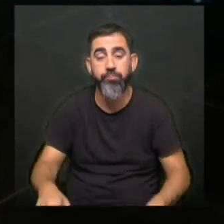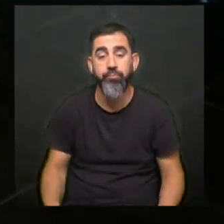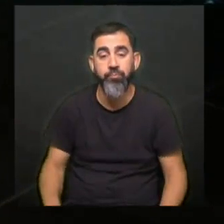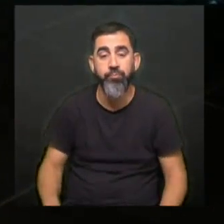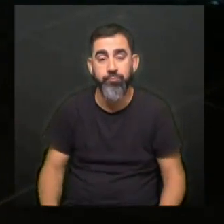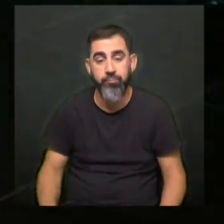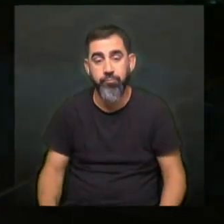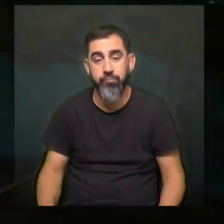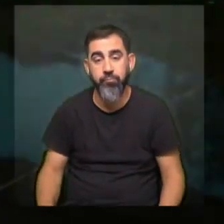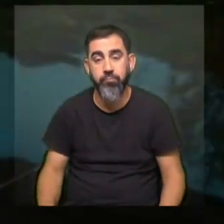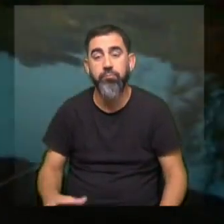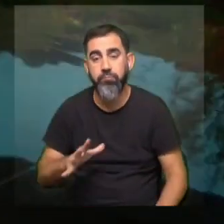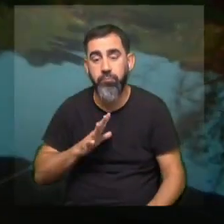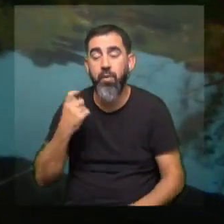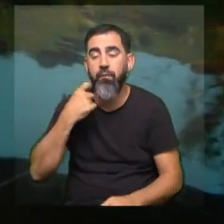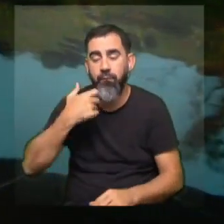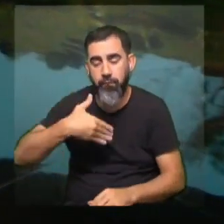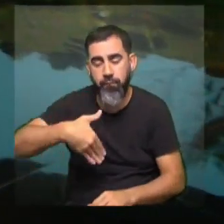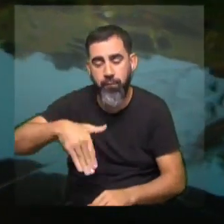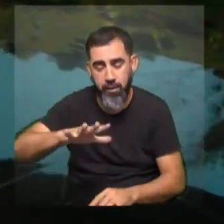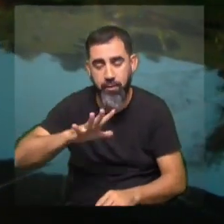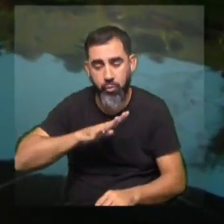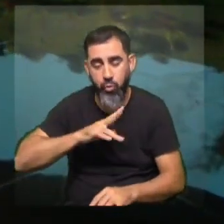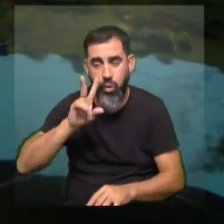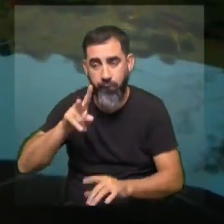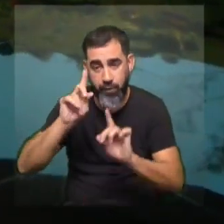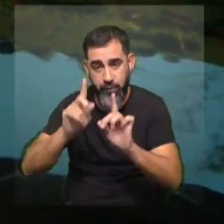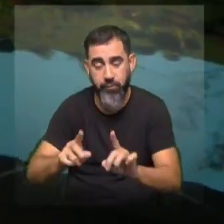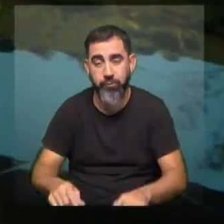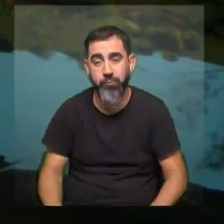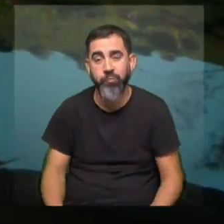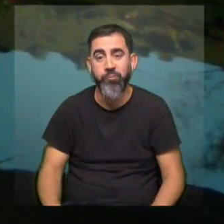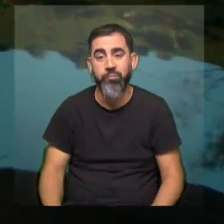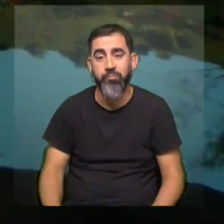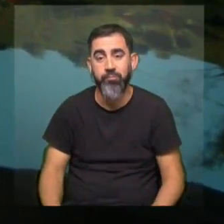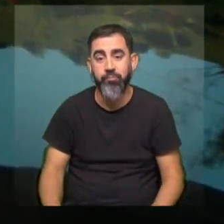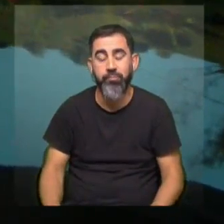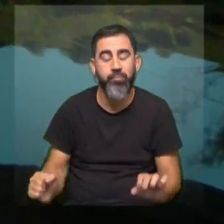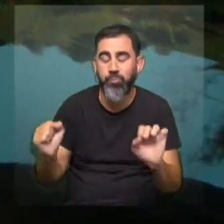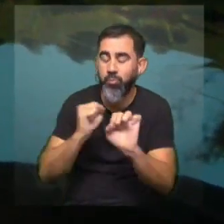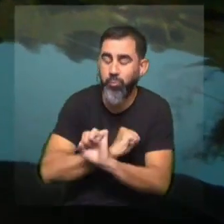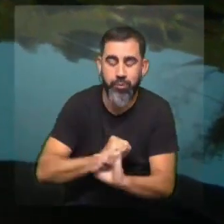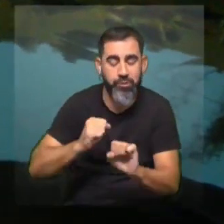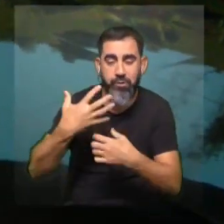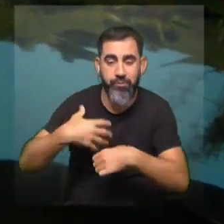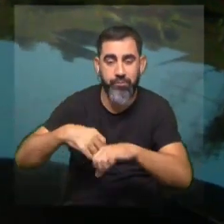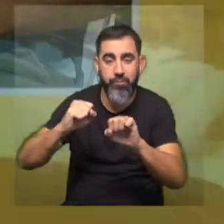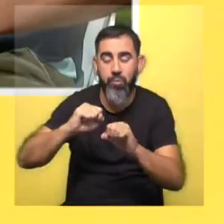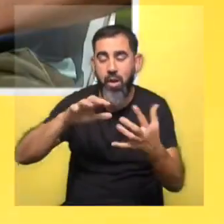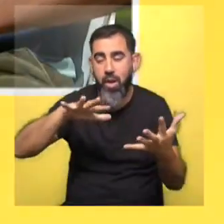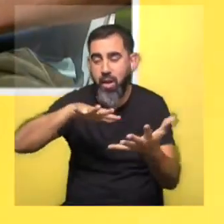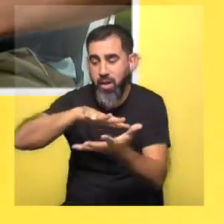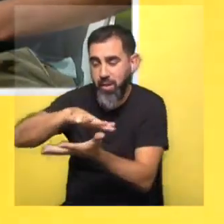realidad todavía había Y más muchos variedad, más que nos faltan. que todavía no sistematizaron. Que no hemos podido conseguir porque por los ambientes,